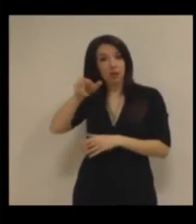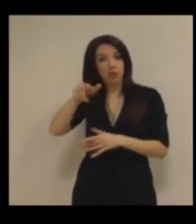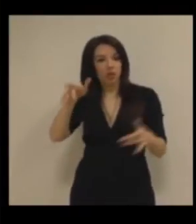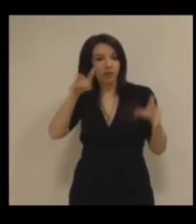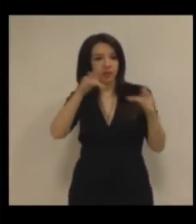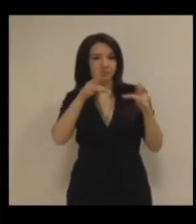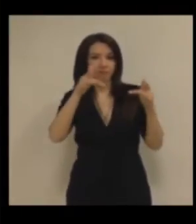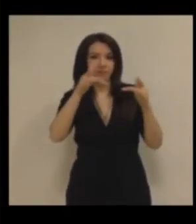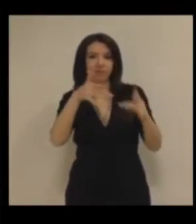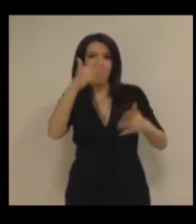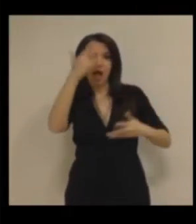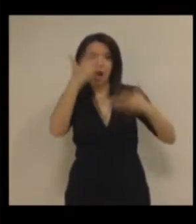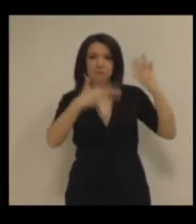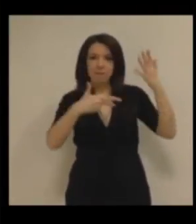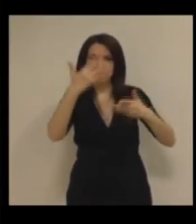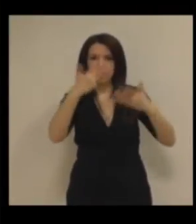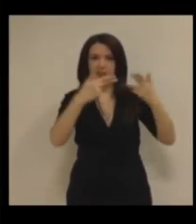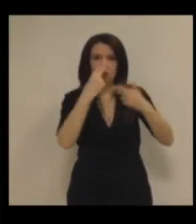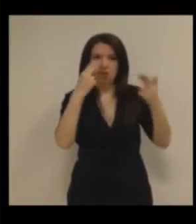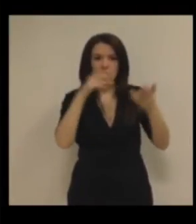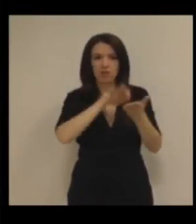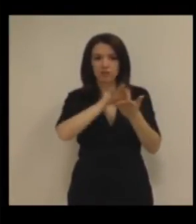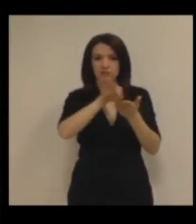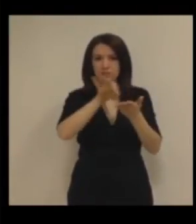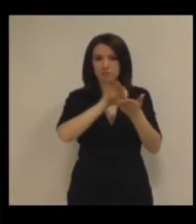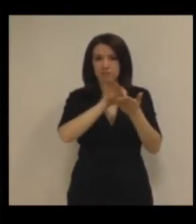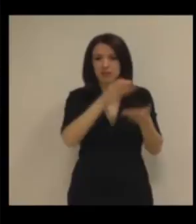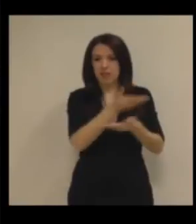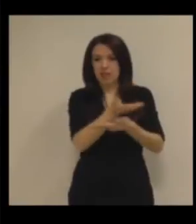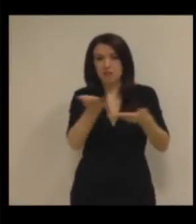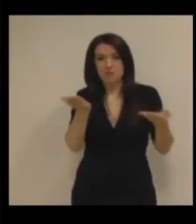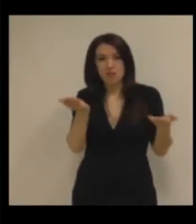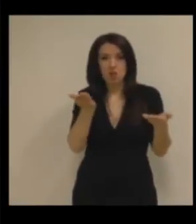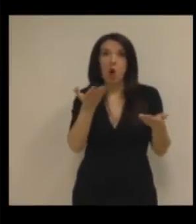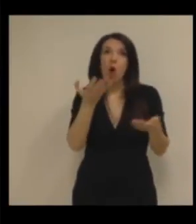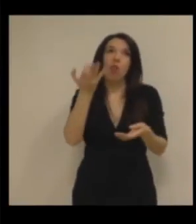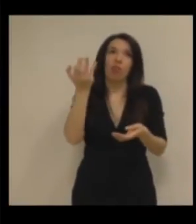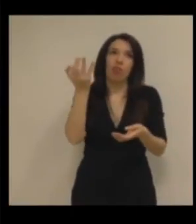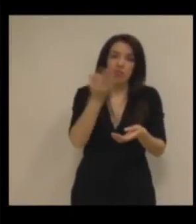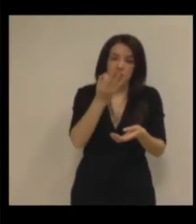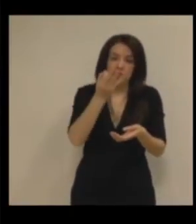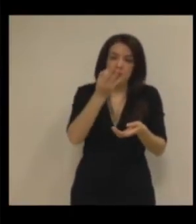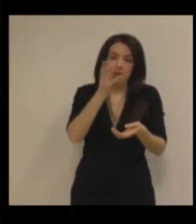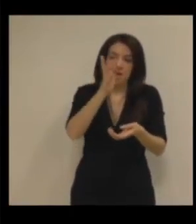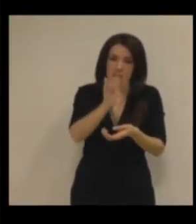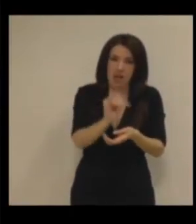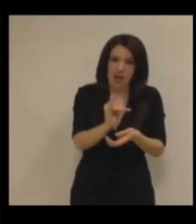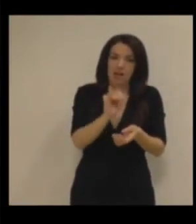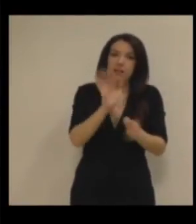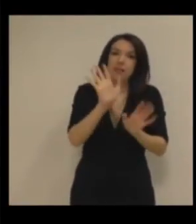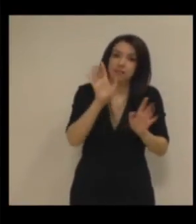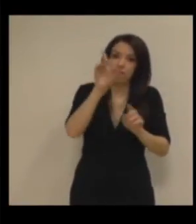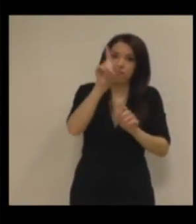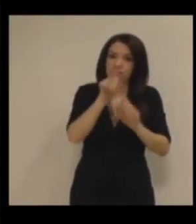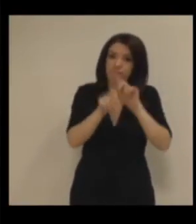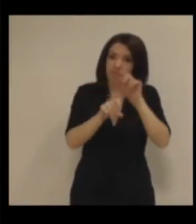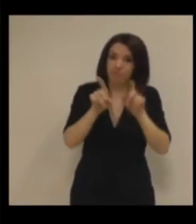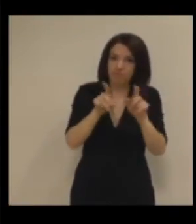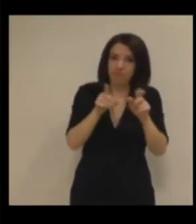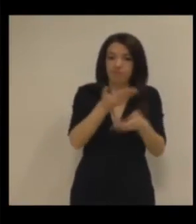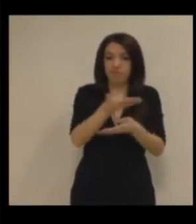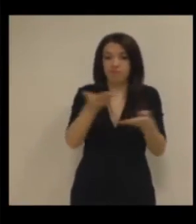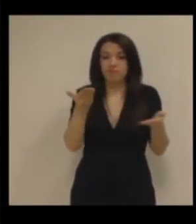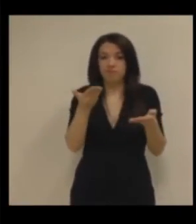las administraciones, con los servicios que pone la administración al servicio, o debiera poner al servicio del ciudadano, y gran parte